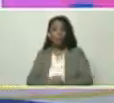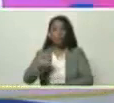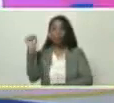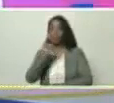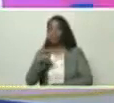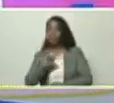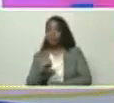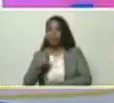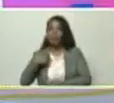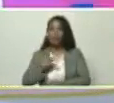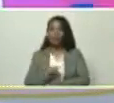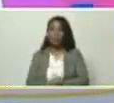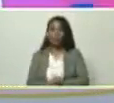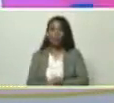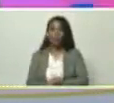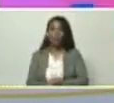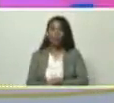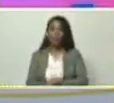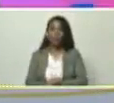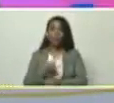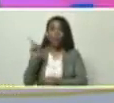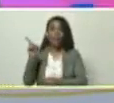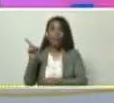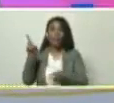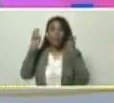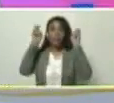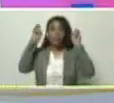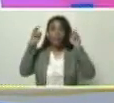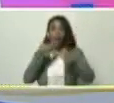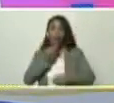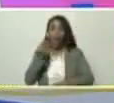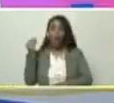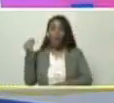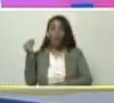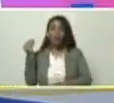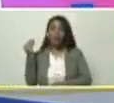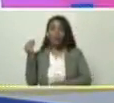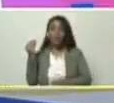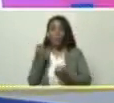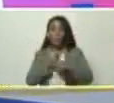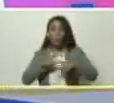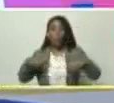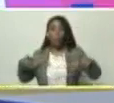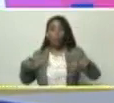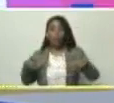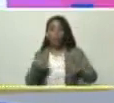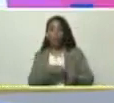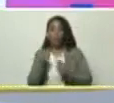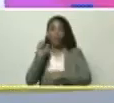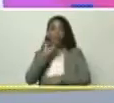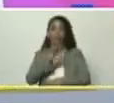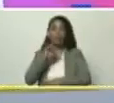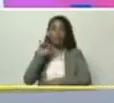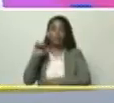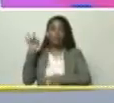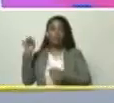tenemos ese contingente de jóvenes ha aumentado y lo llevamos a